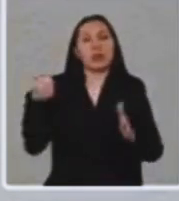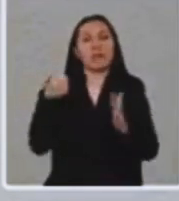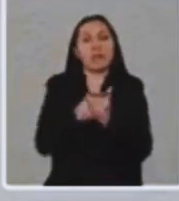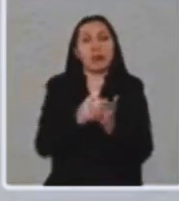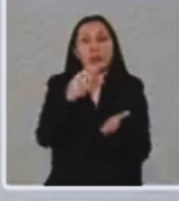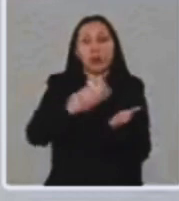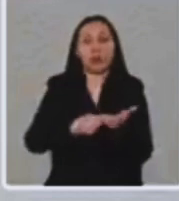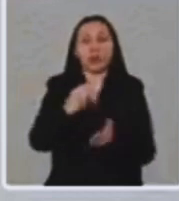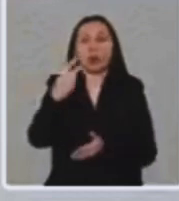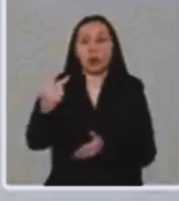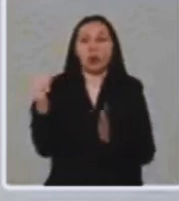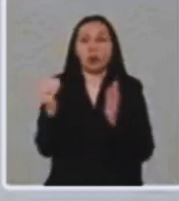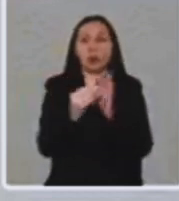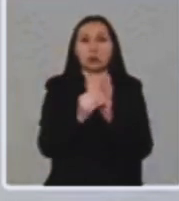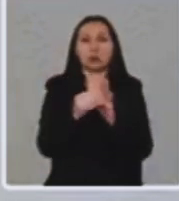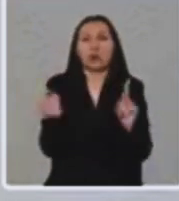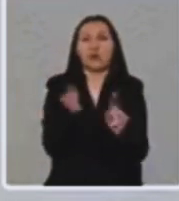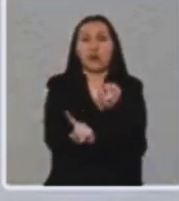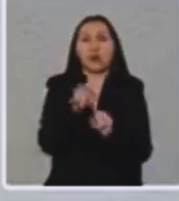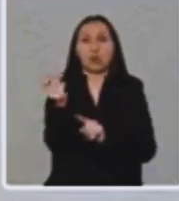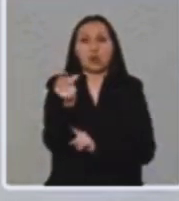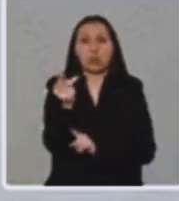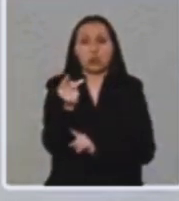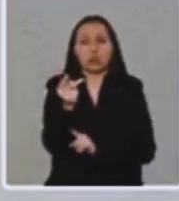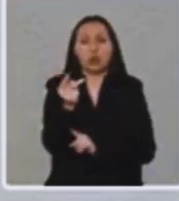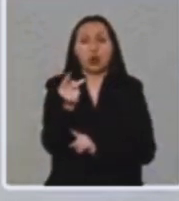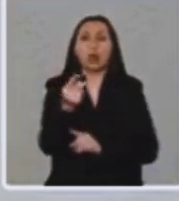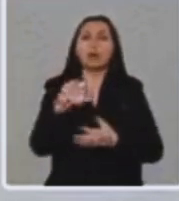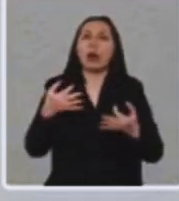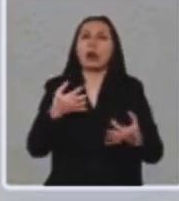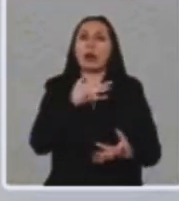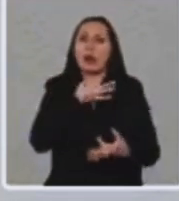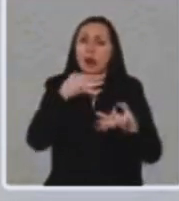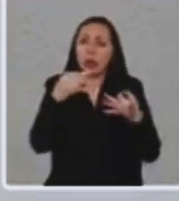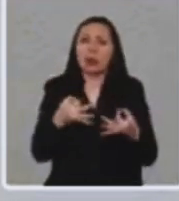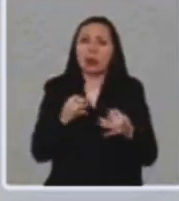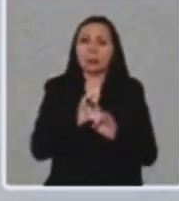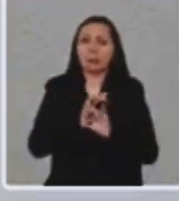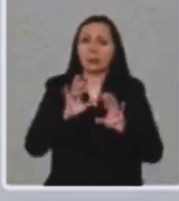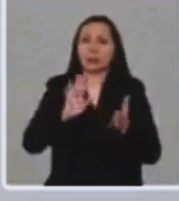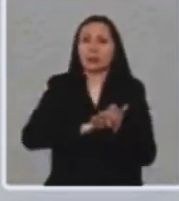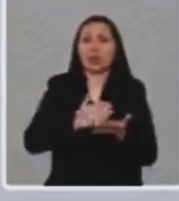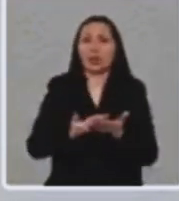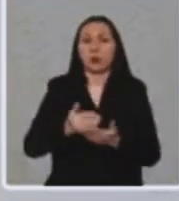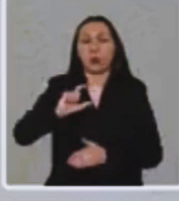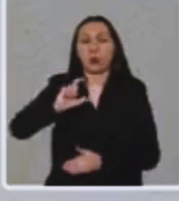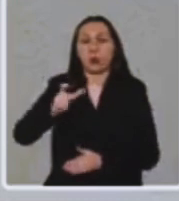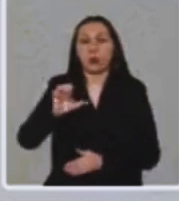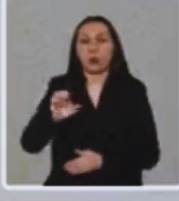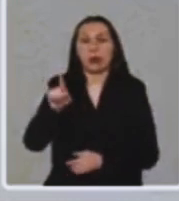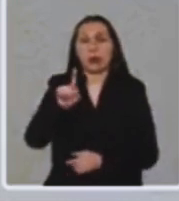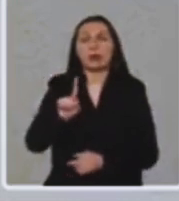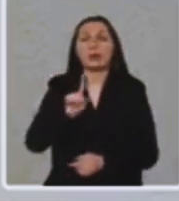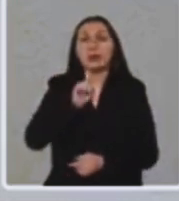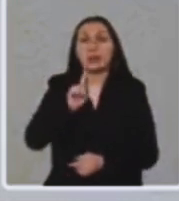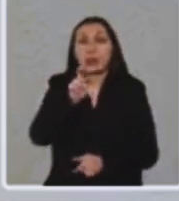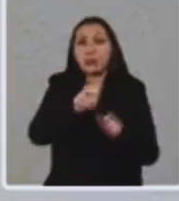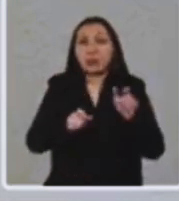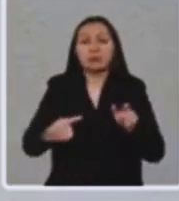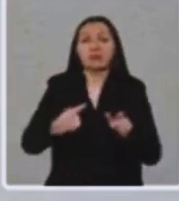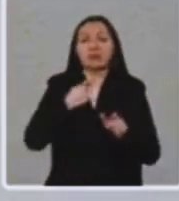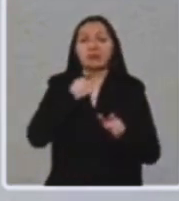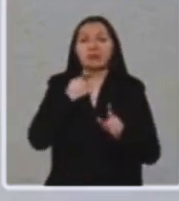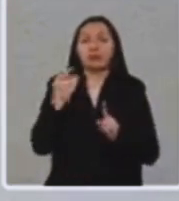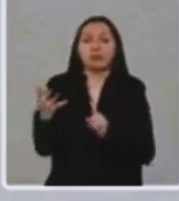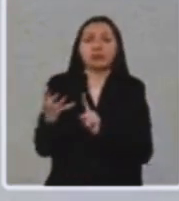el 2002, que incorporamos la violencia sexual a las garantías explícitas de salud, GES, para quienes hayan sufrido algún